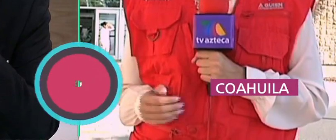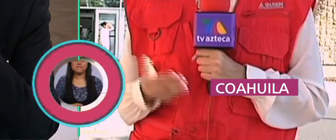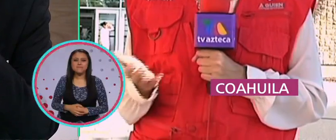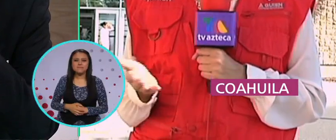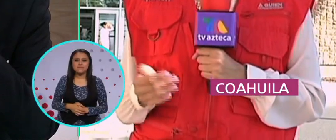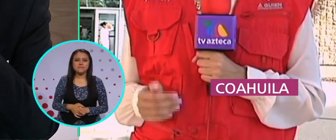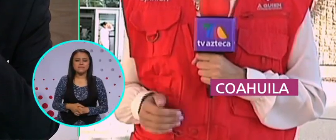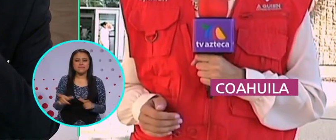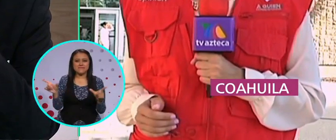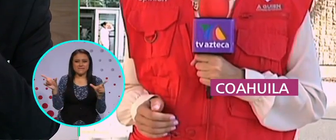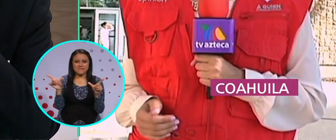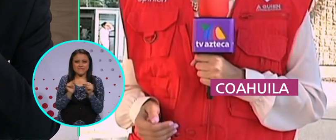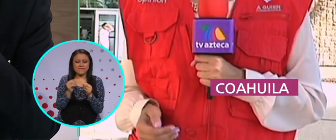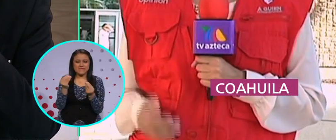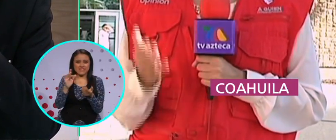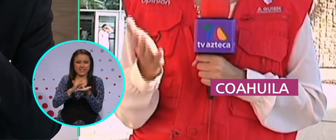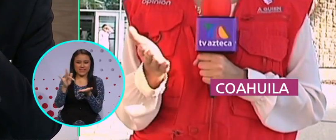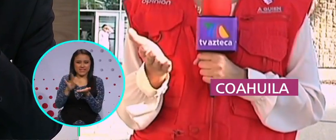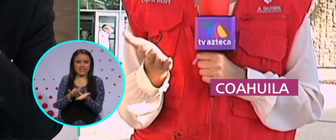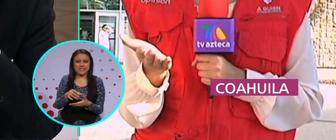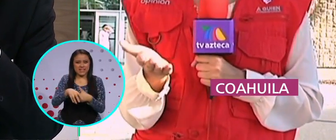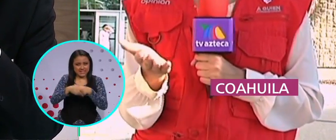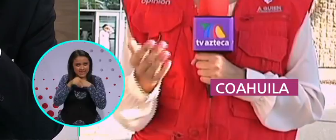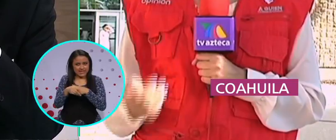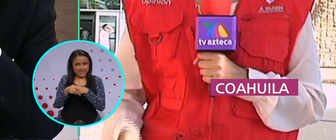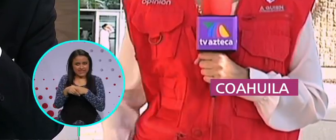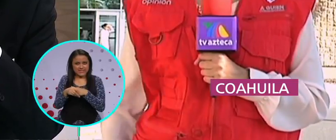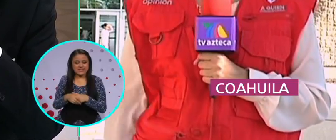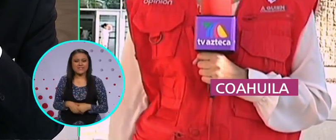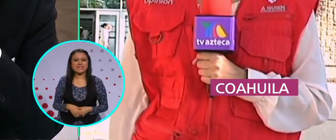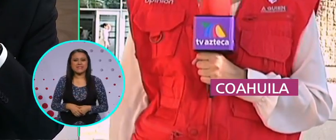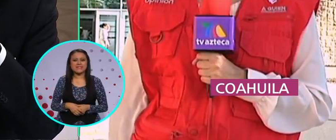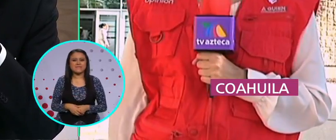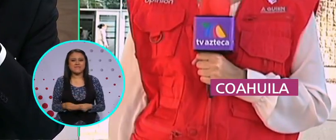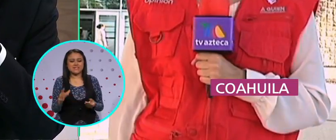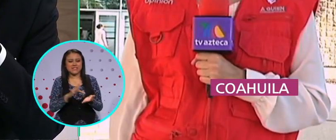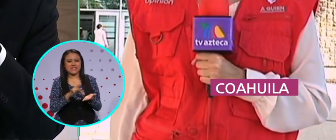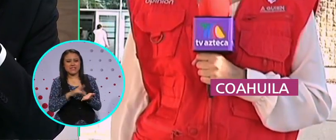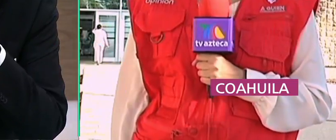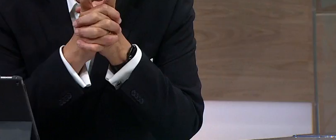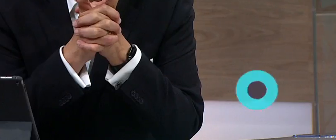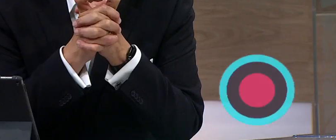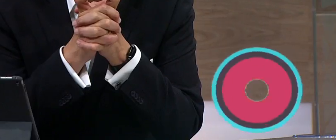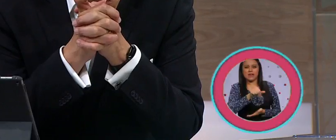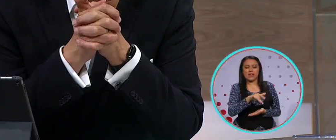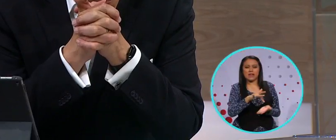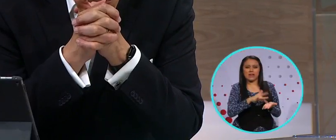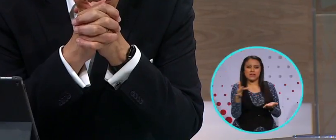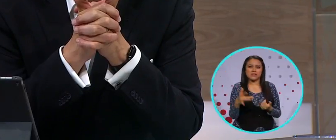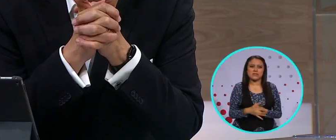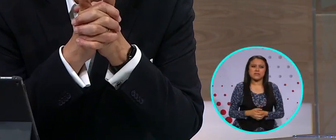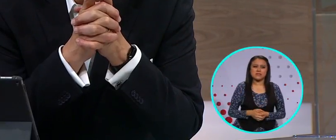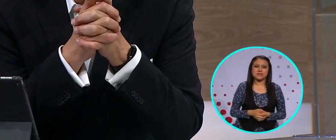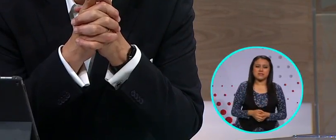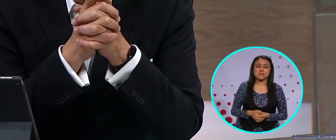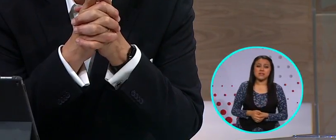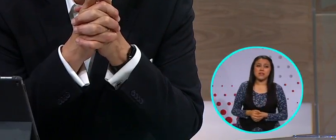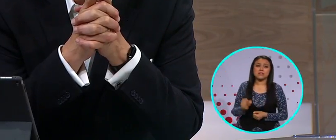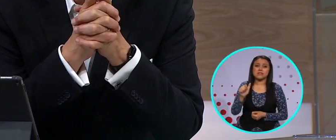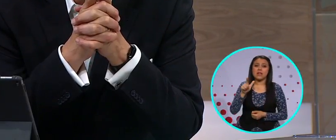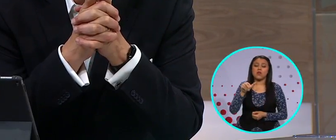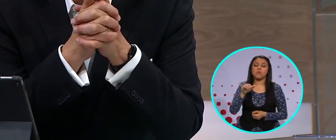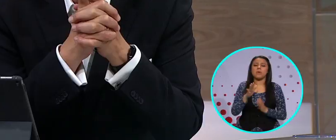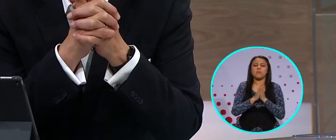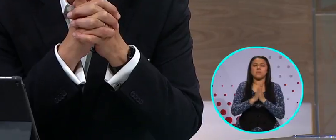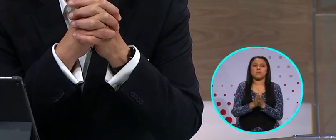así que la información muchas gracias y saludos desde la comarca lagunera las valora muy amable gracias este salomé vivancos